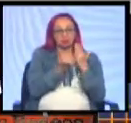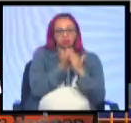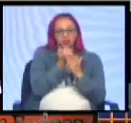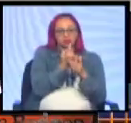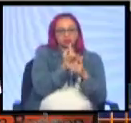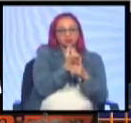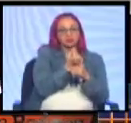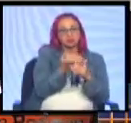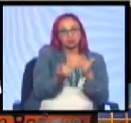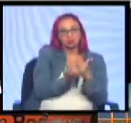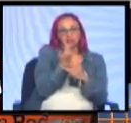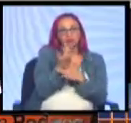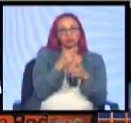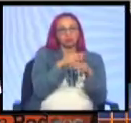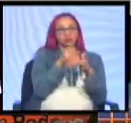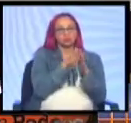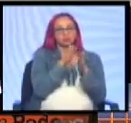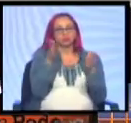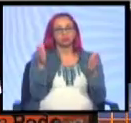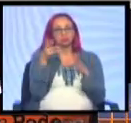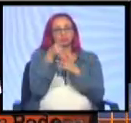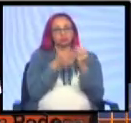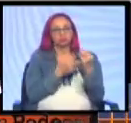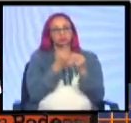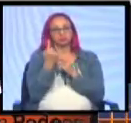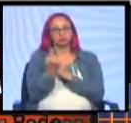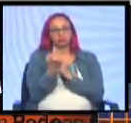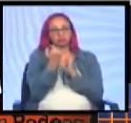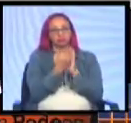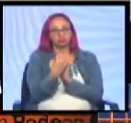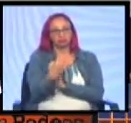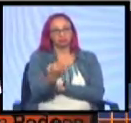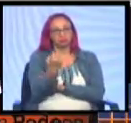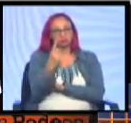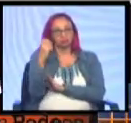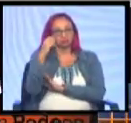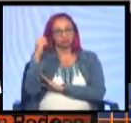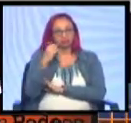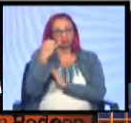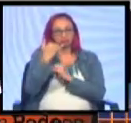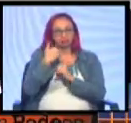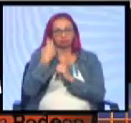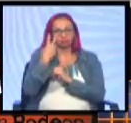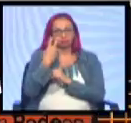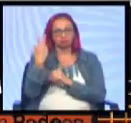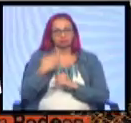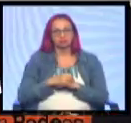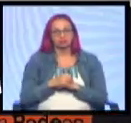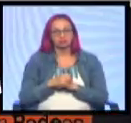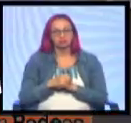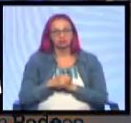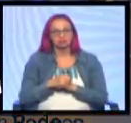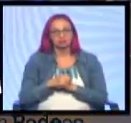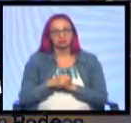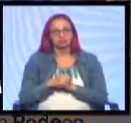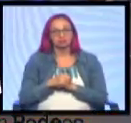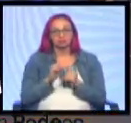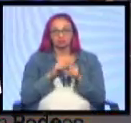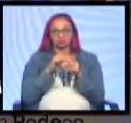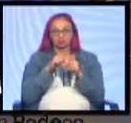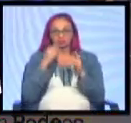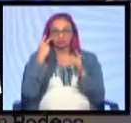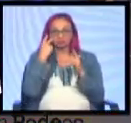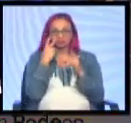sino la Loto. Entonces era diferente antes, un solo sorteo diario, 12%, y ahora tenemos 2 al 6%. Dice un señor que la Lotería